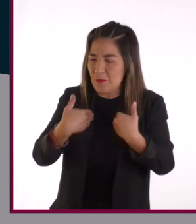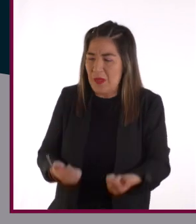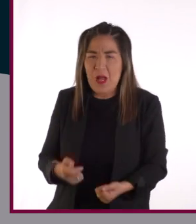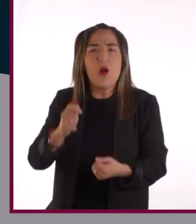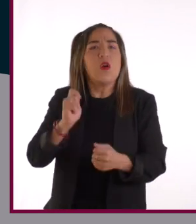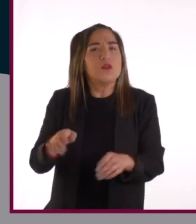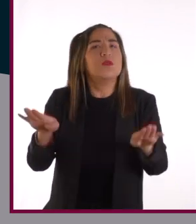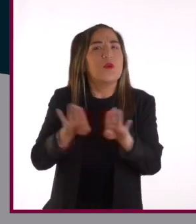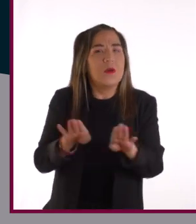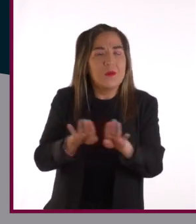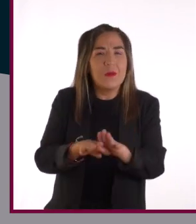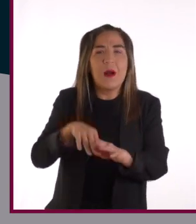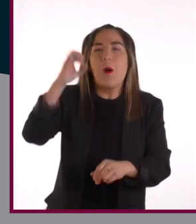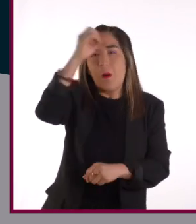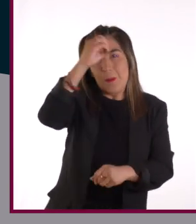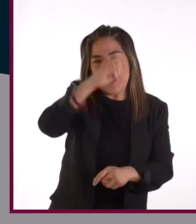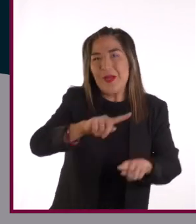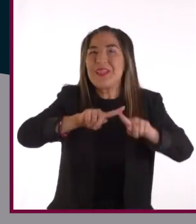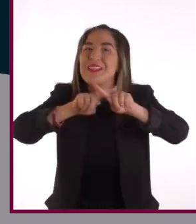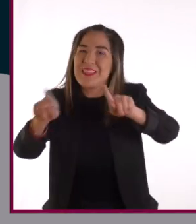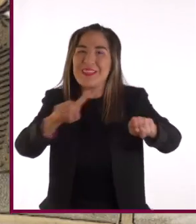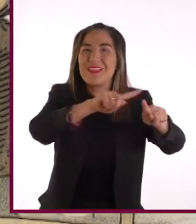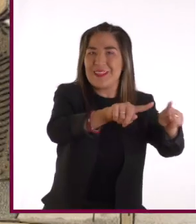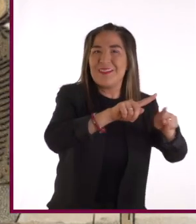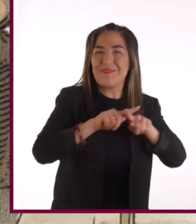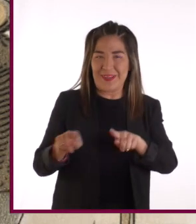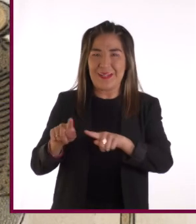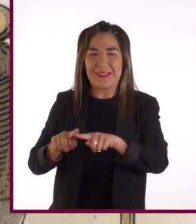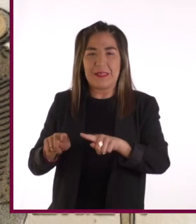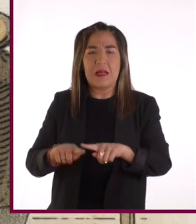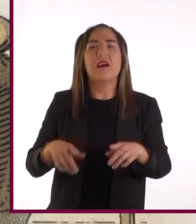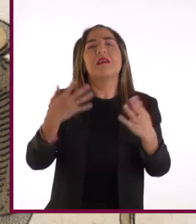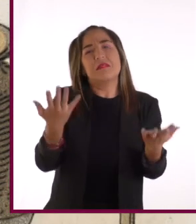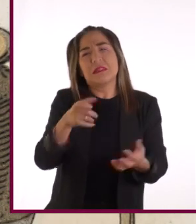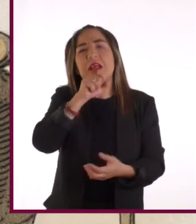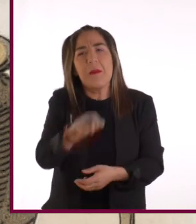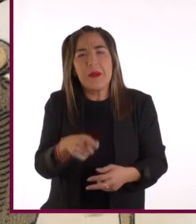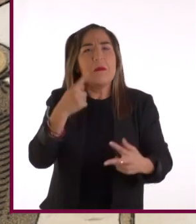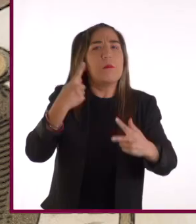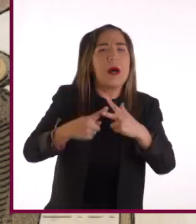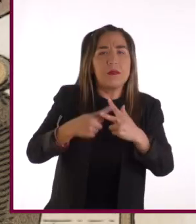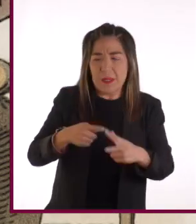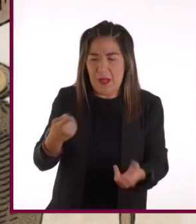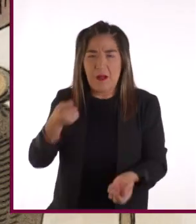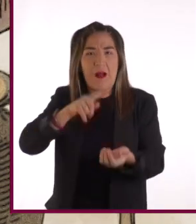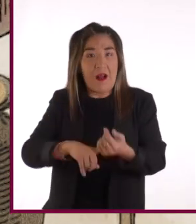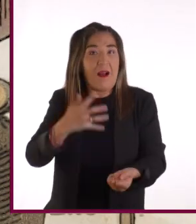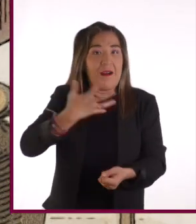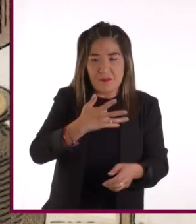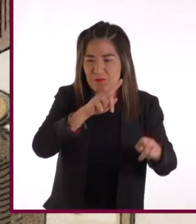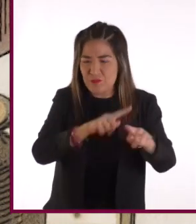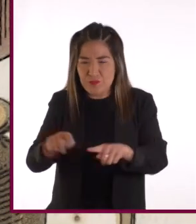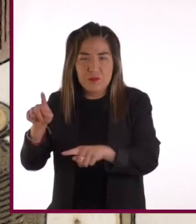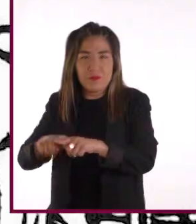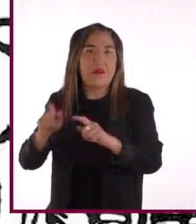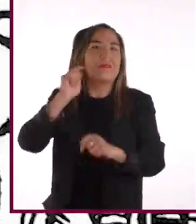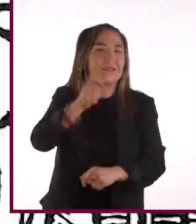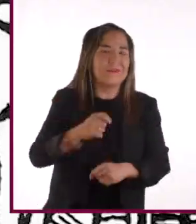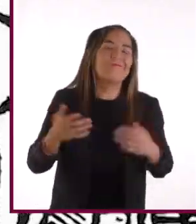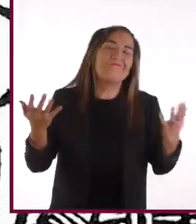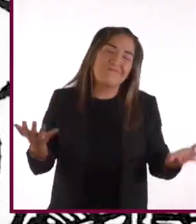a comprenderlos desde otro punto de vista. Sin embargo, a veces las herramientas matemáticas con las que